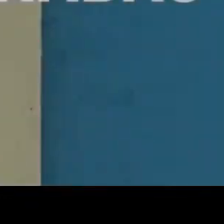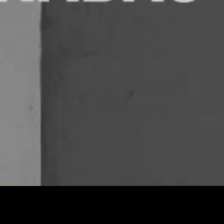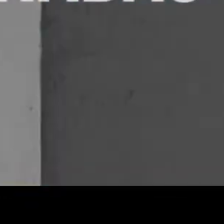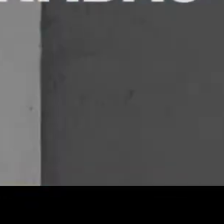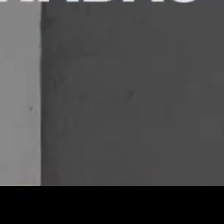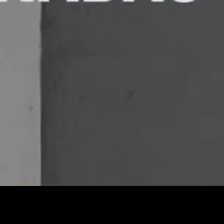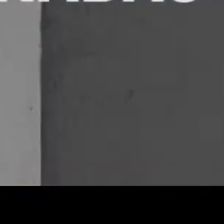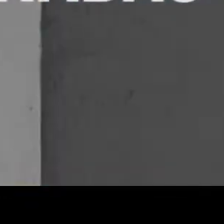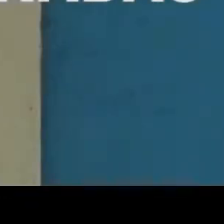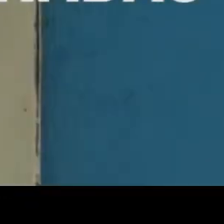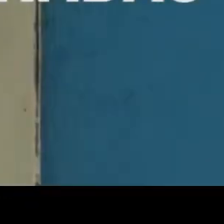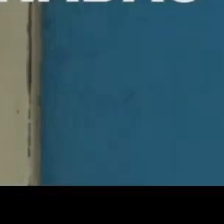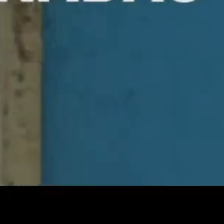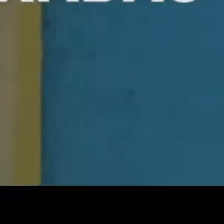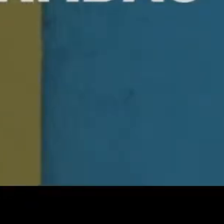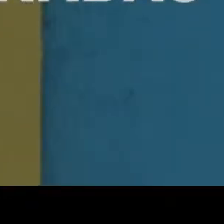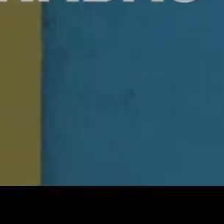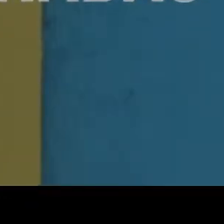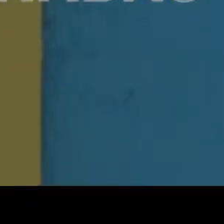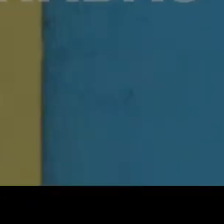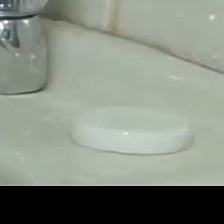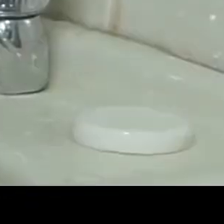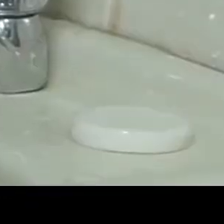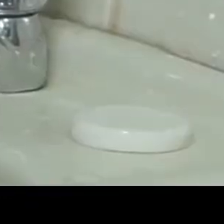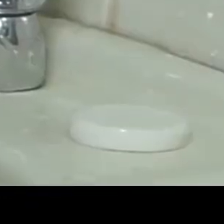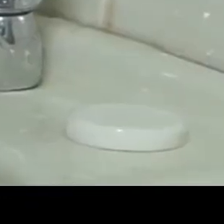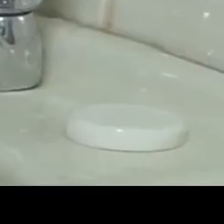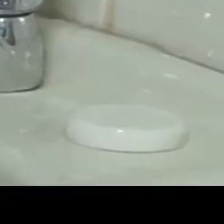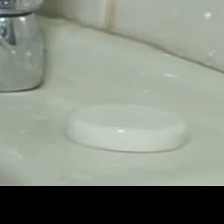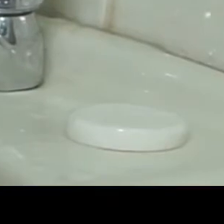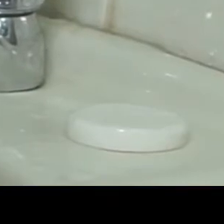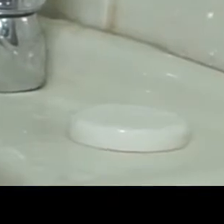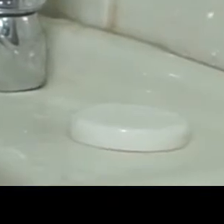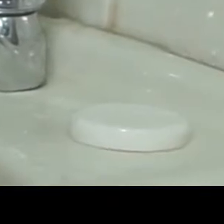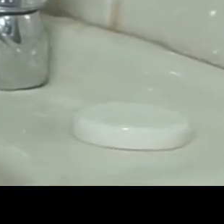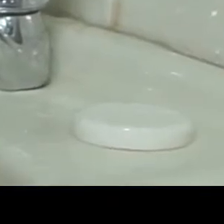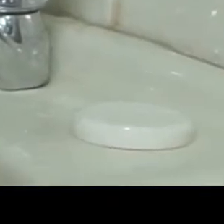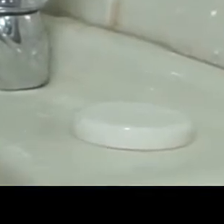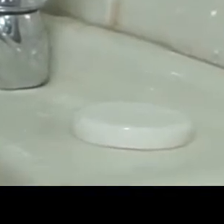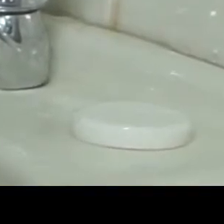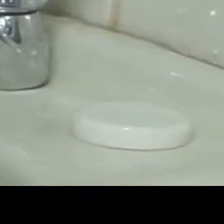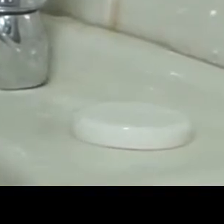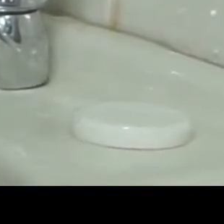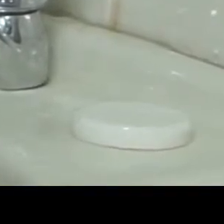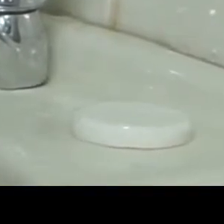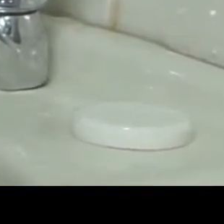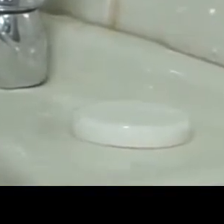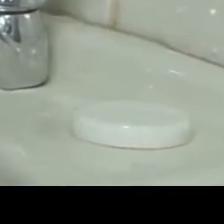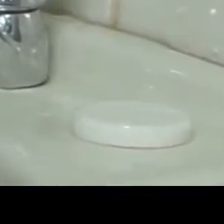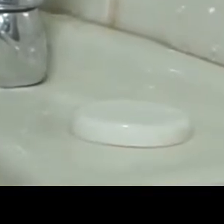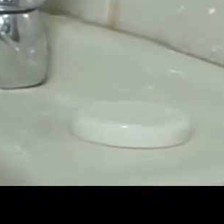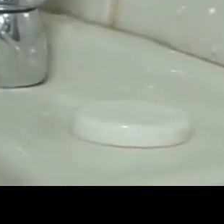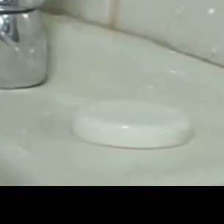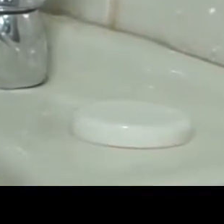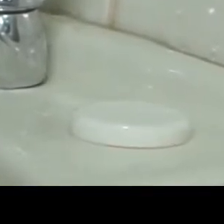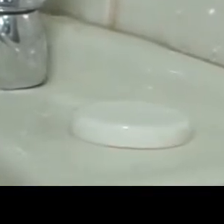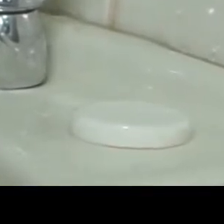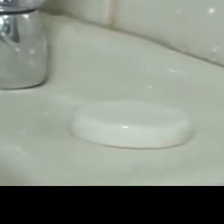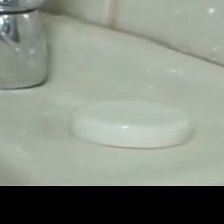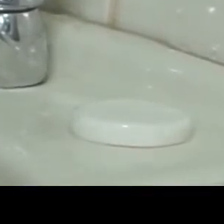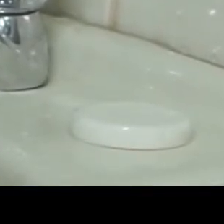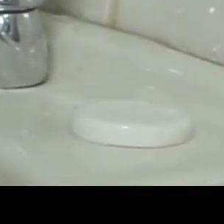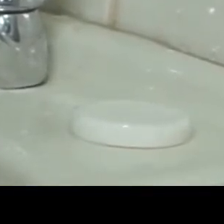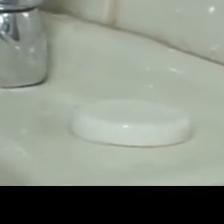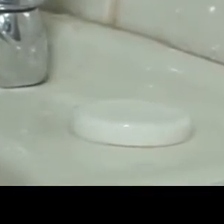al entrar en contacto con objetos contaminados la vemos nuestras manos frecuentemente con agua y jabón frotamos correctamente